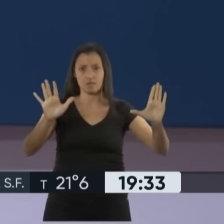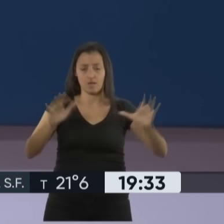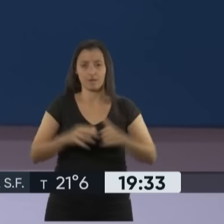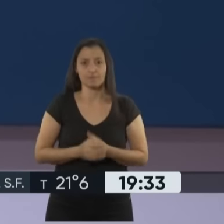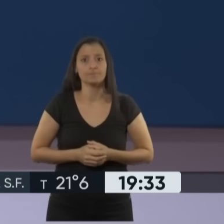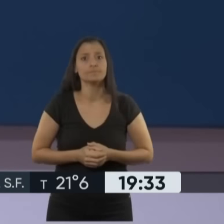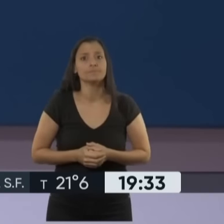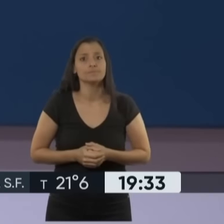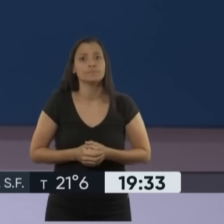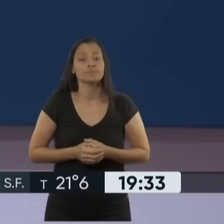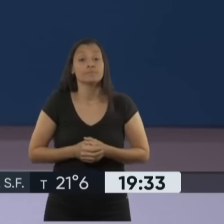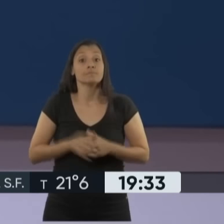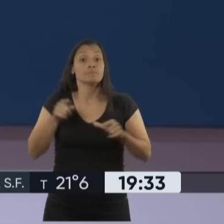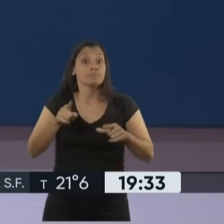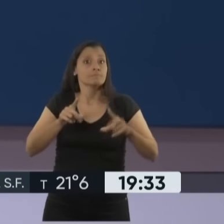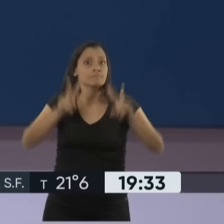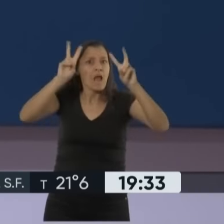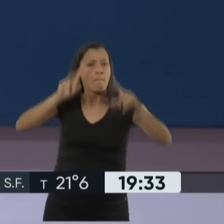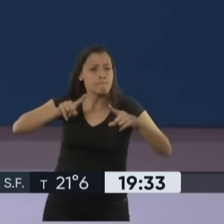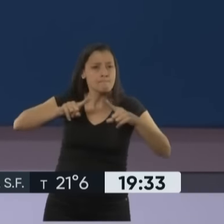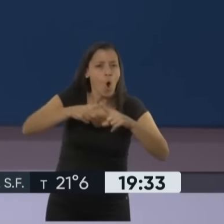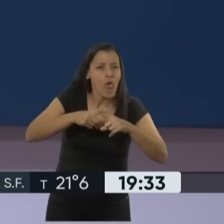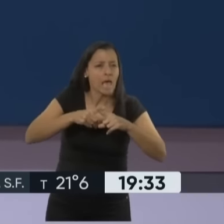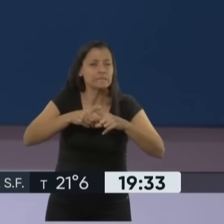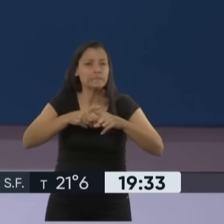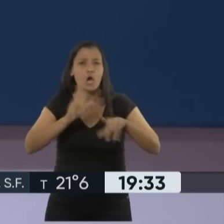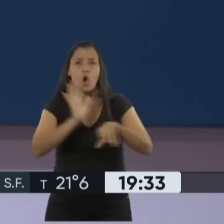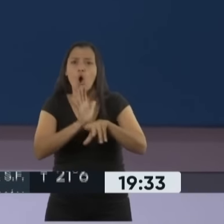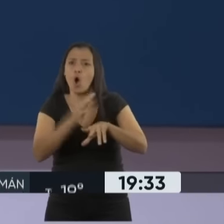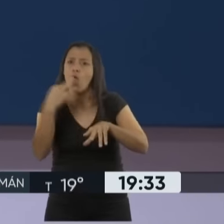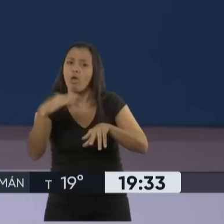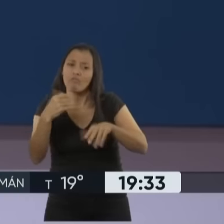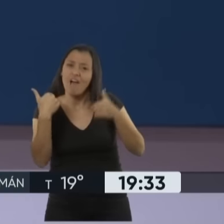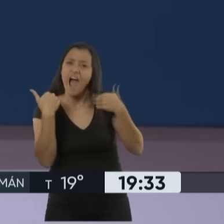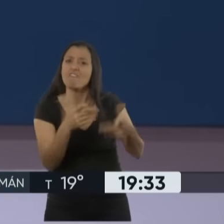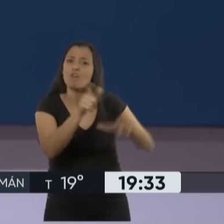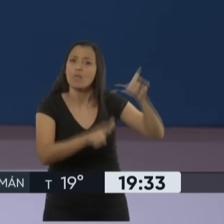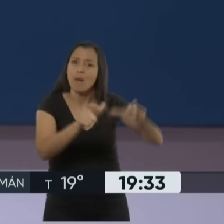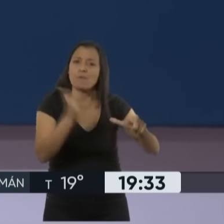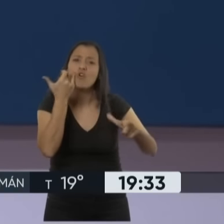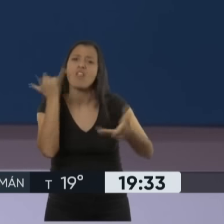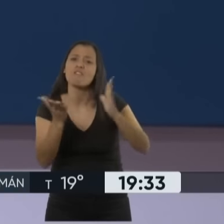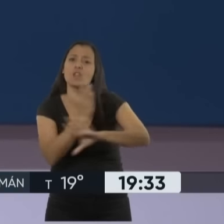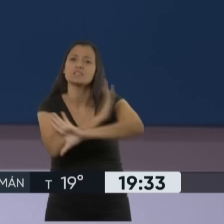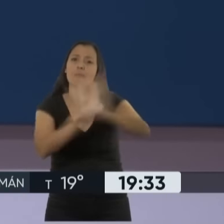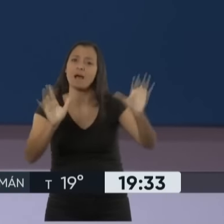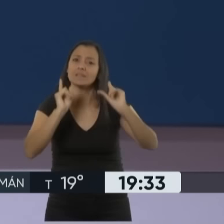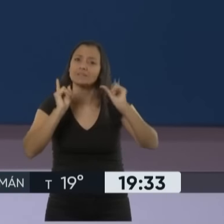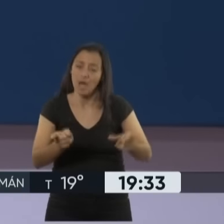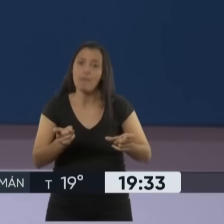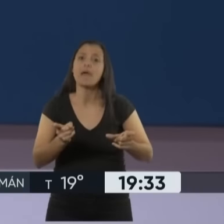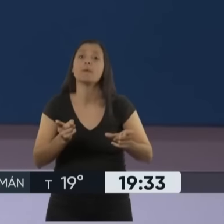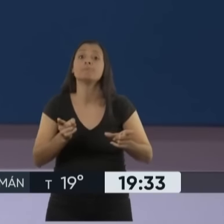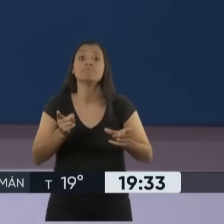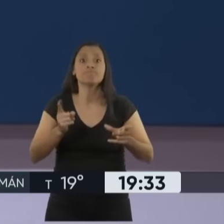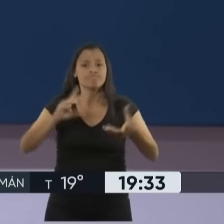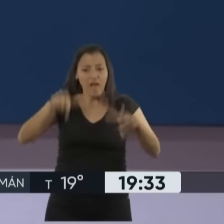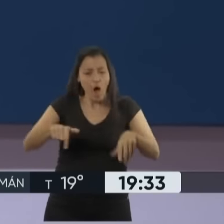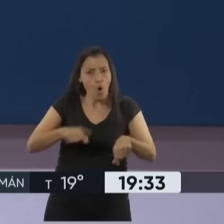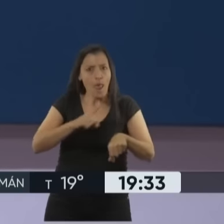sin geopolítica deshumanizada ni privilegios de violencia que la tragedia humanitaria